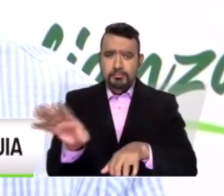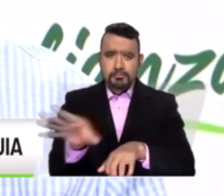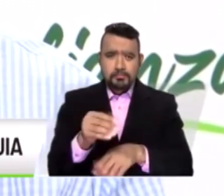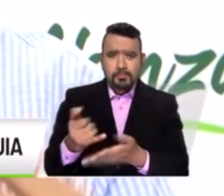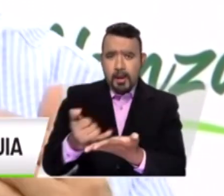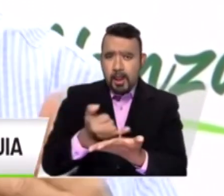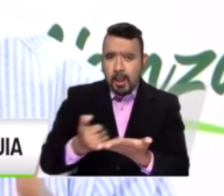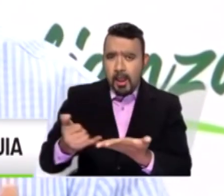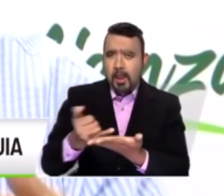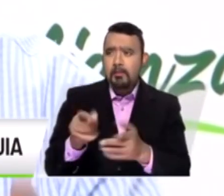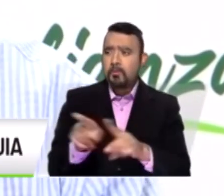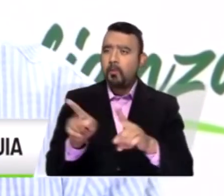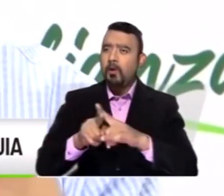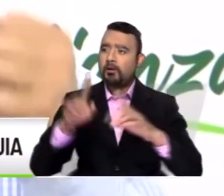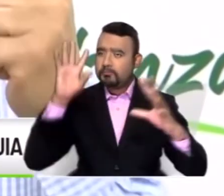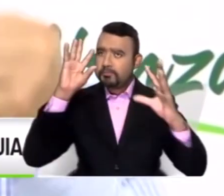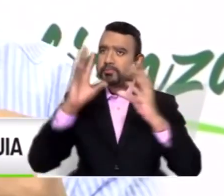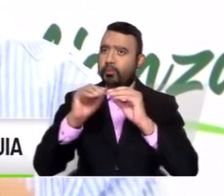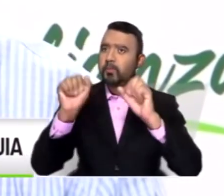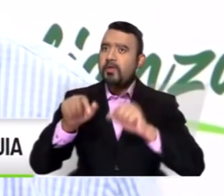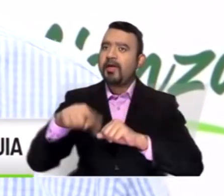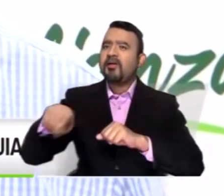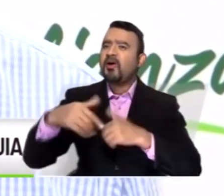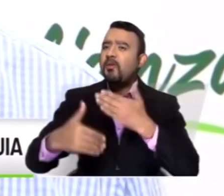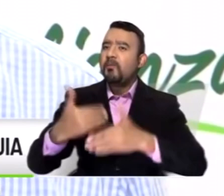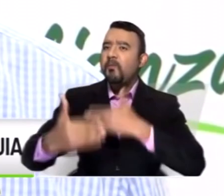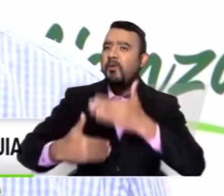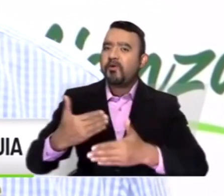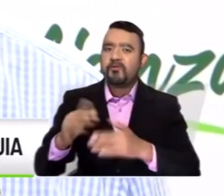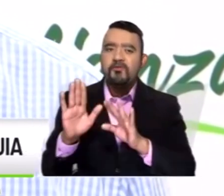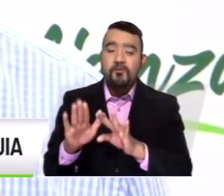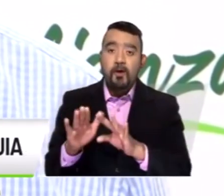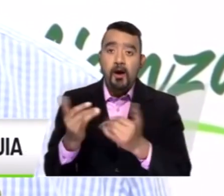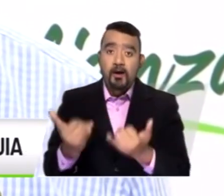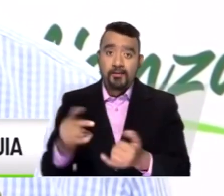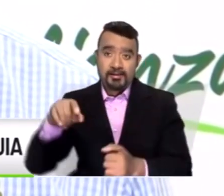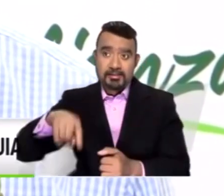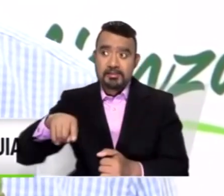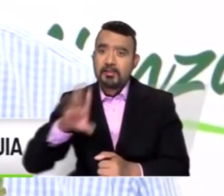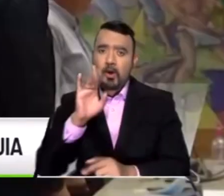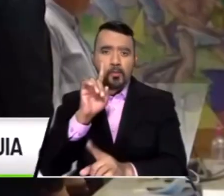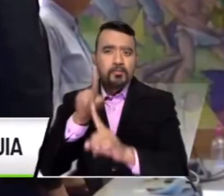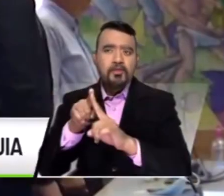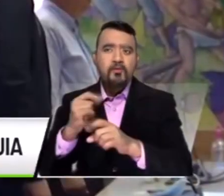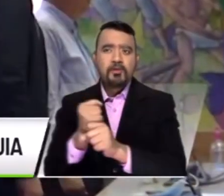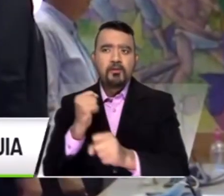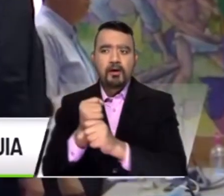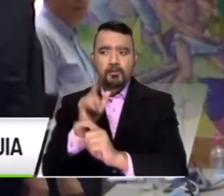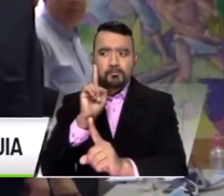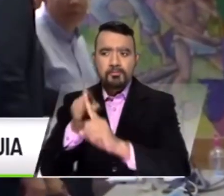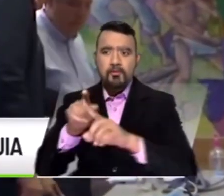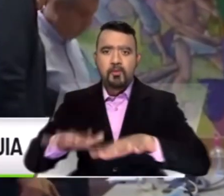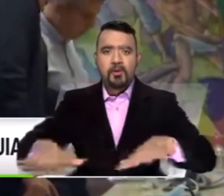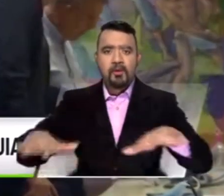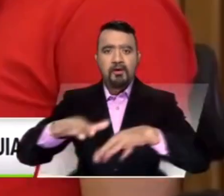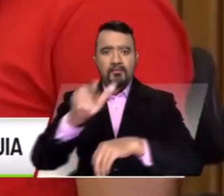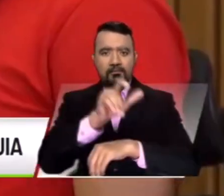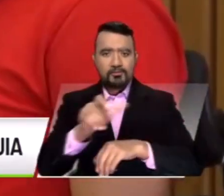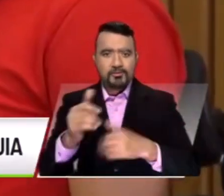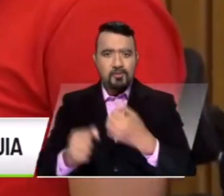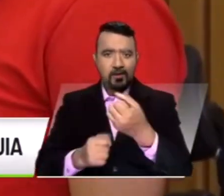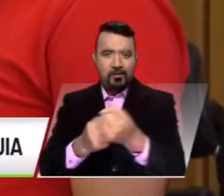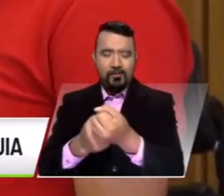nos suben la vara y nos exigen para hacer más y para dar más por antioquia en los próximos días se